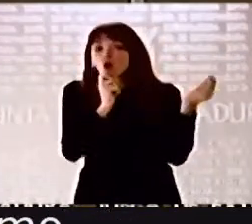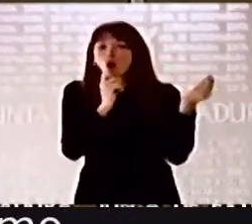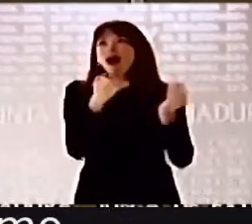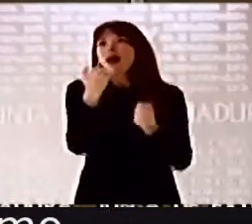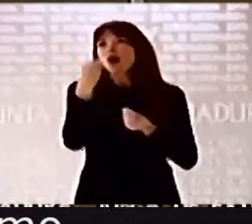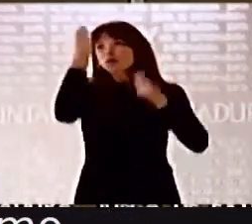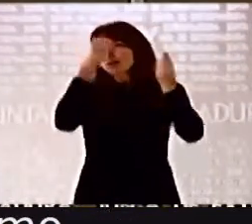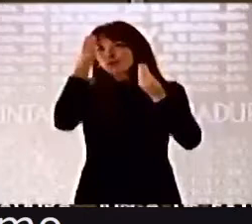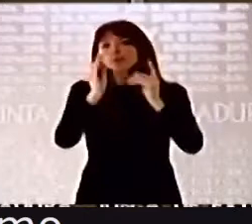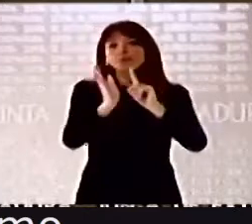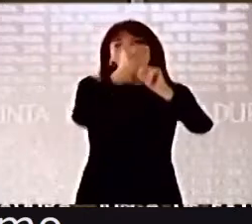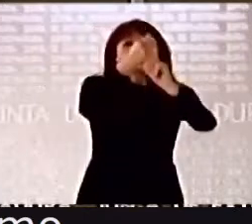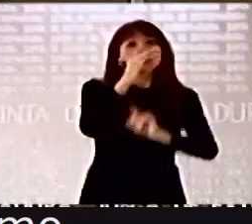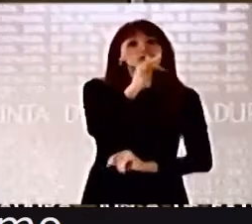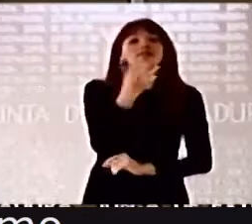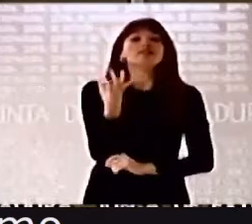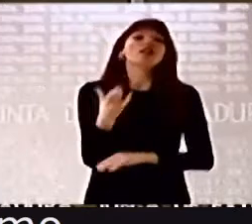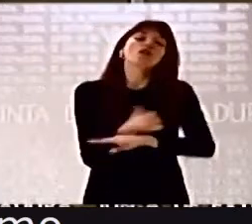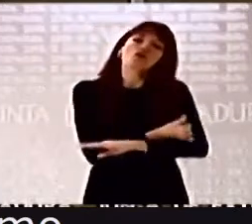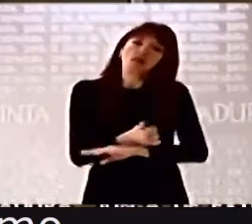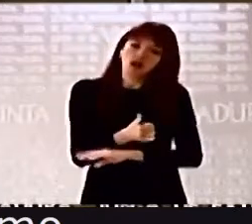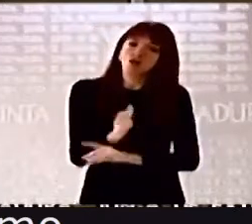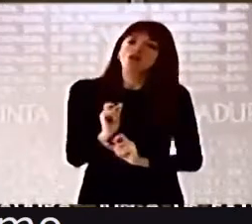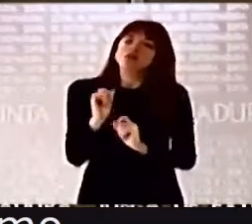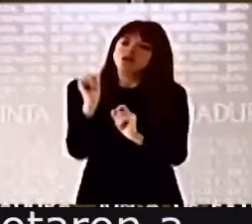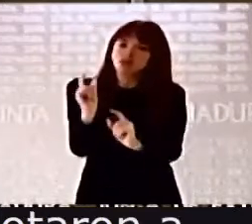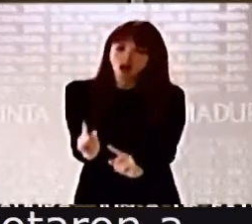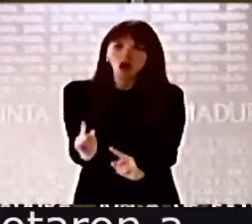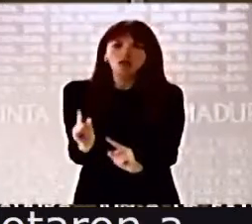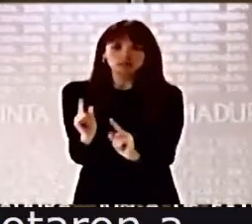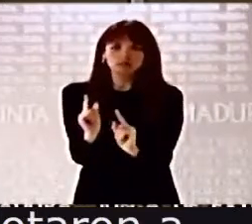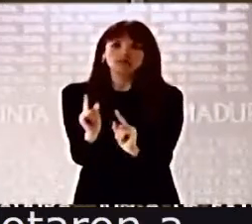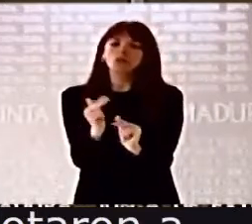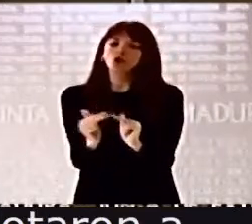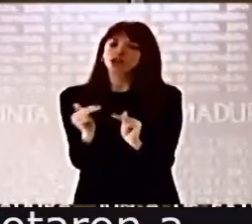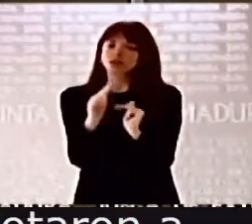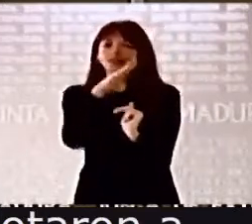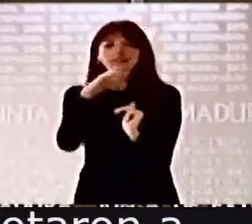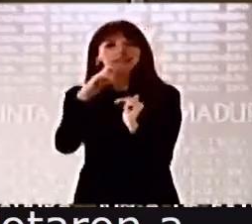que los extremeños y extremeñas dotaron a Extremadura de una enorme estabilidad política,